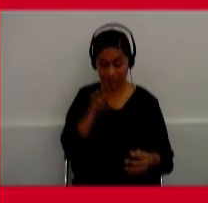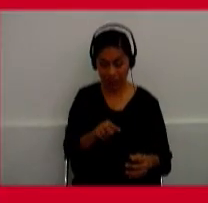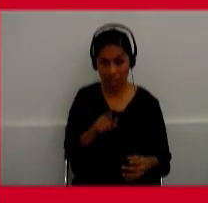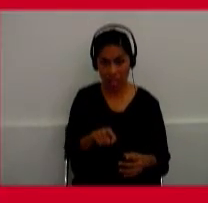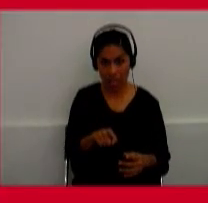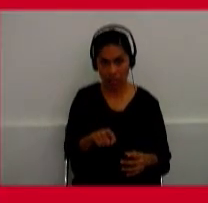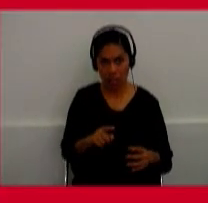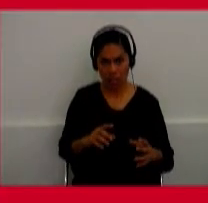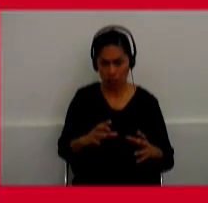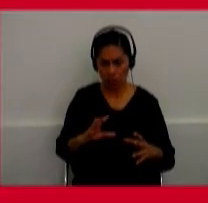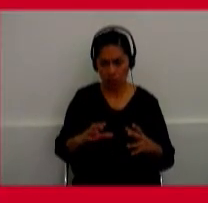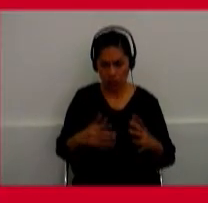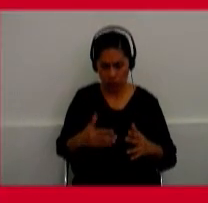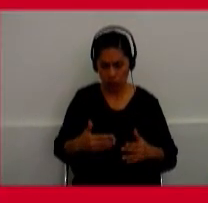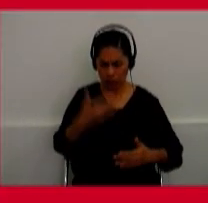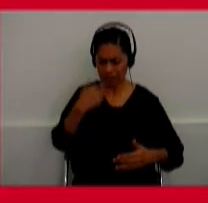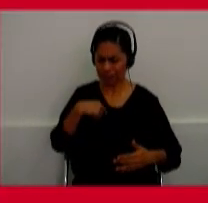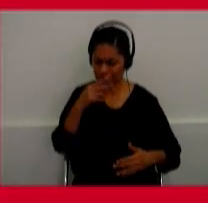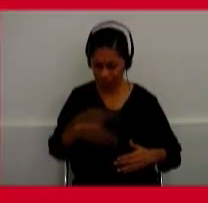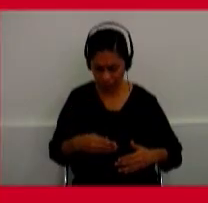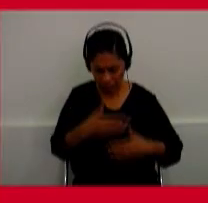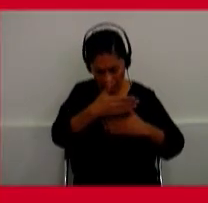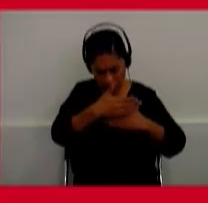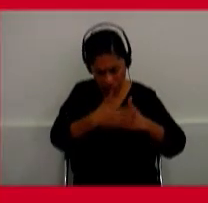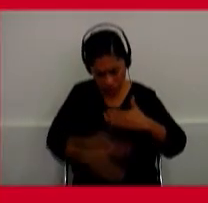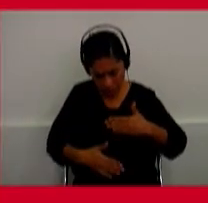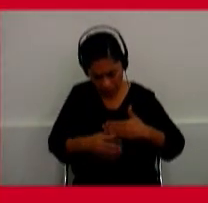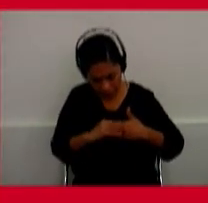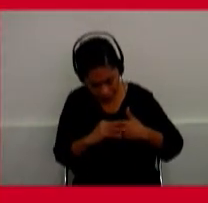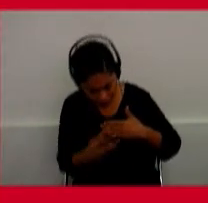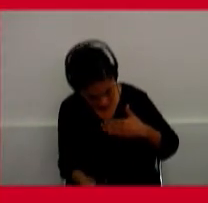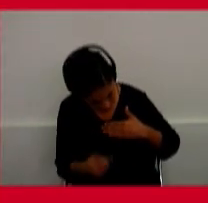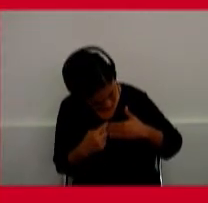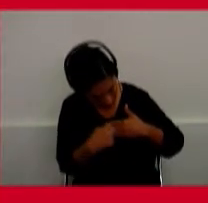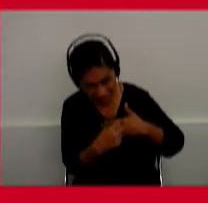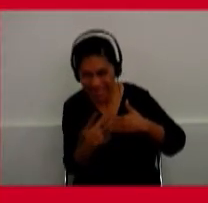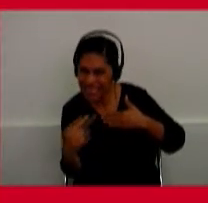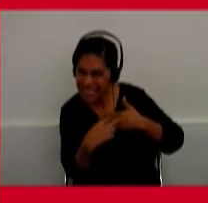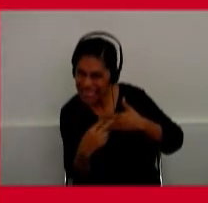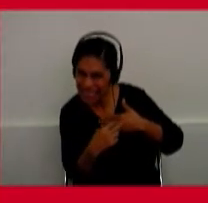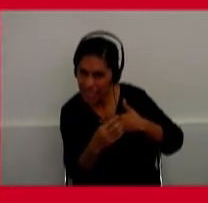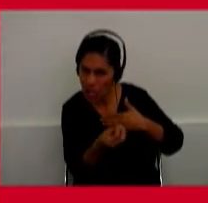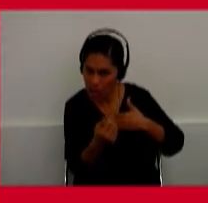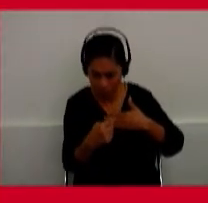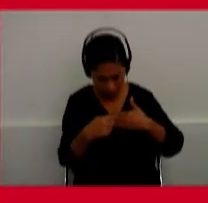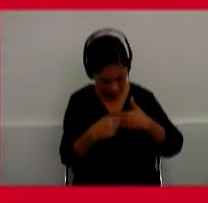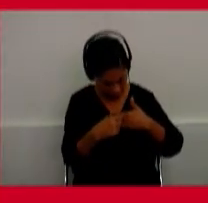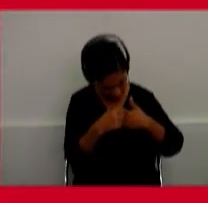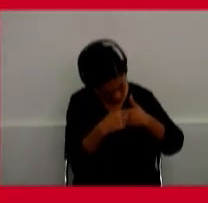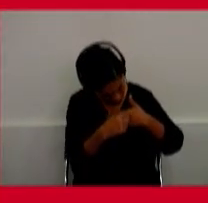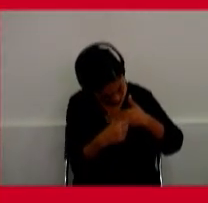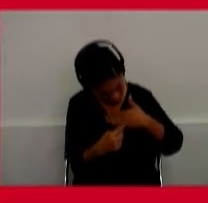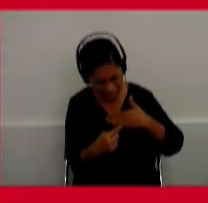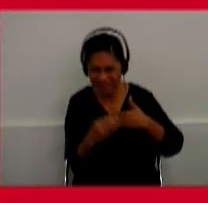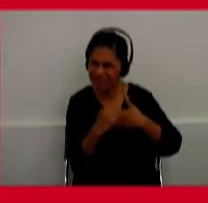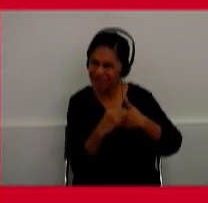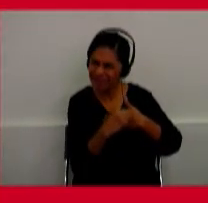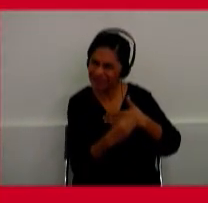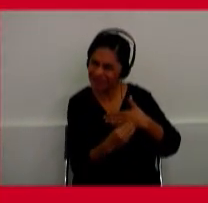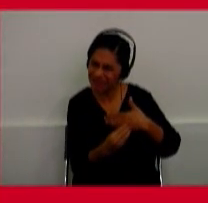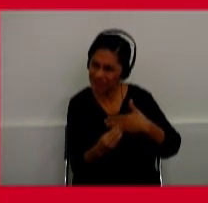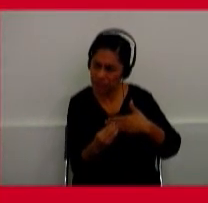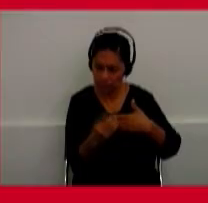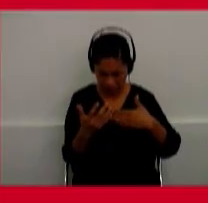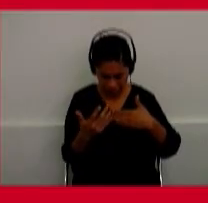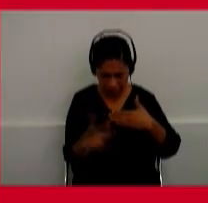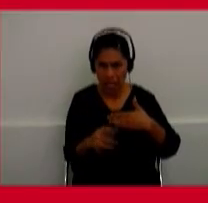extraía el COF y hacíamos el corte, podíamos ver que los equipos que habían fallado habían acumulado en el filtro estos metales. Y principalmente